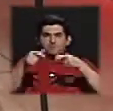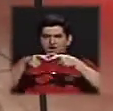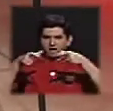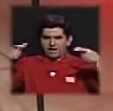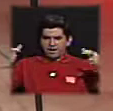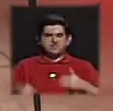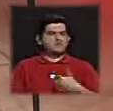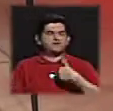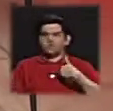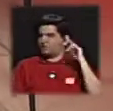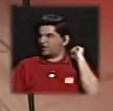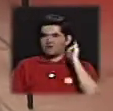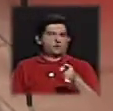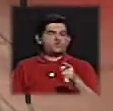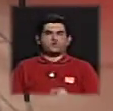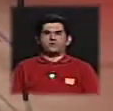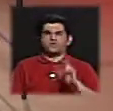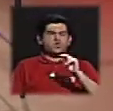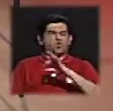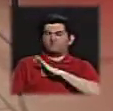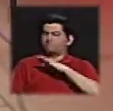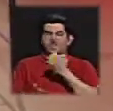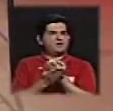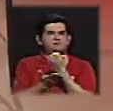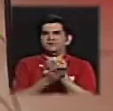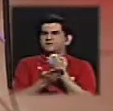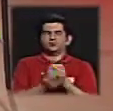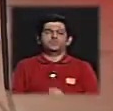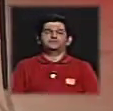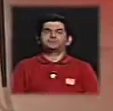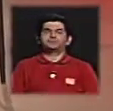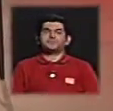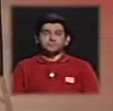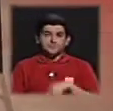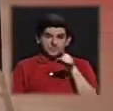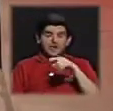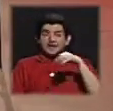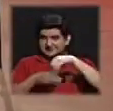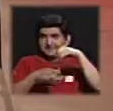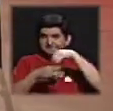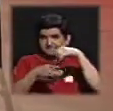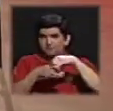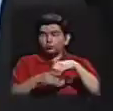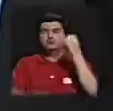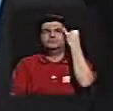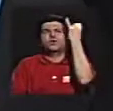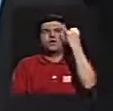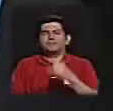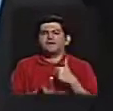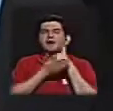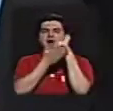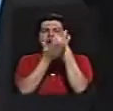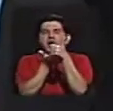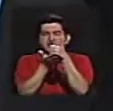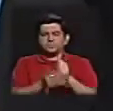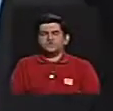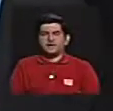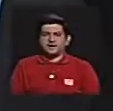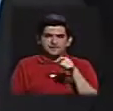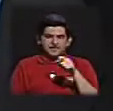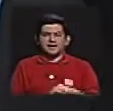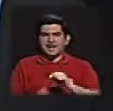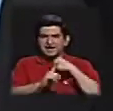no iban a tener la obligación porque no era rentable. Entonces, ese fondo venía a subsanar esas